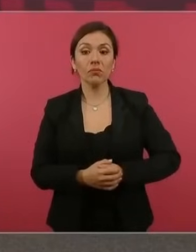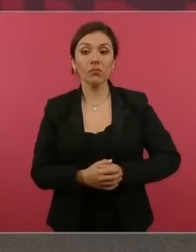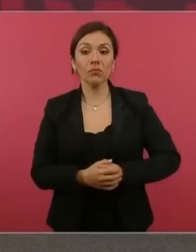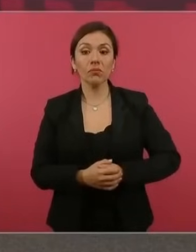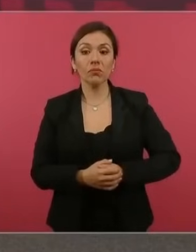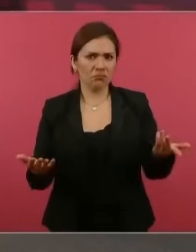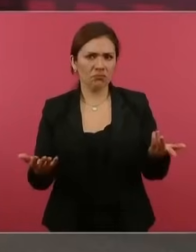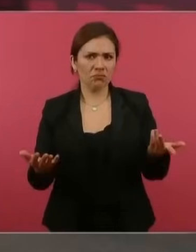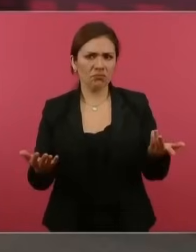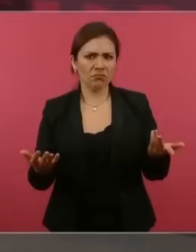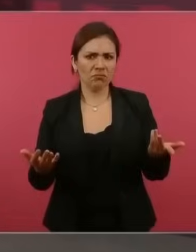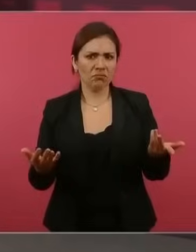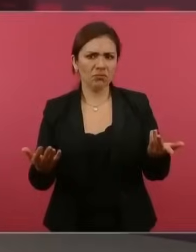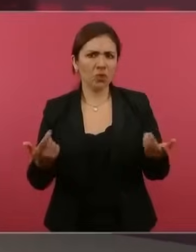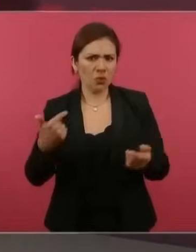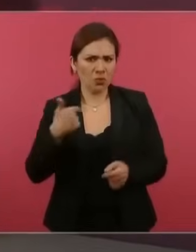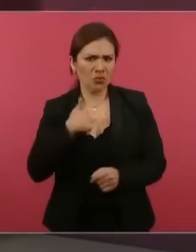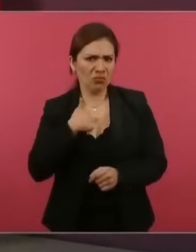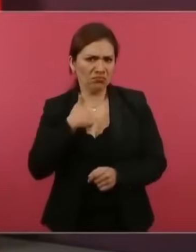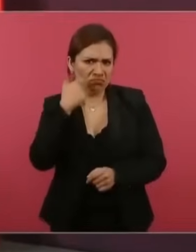me gustaría hasta,